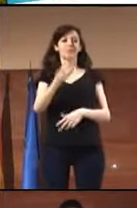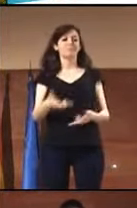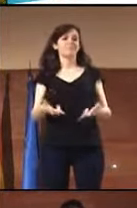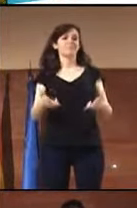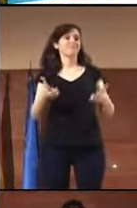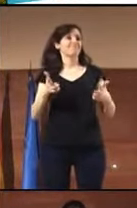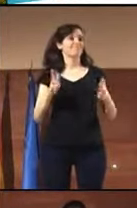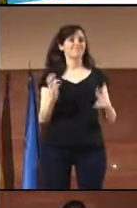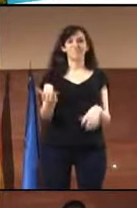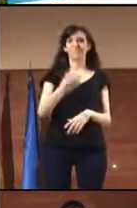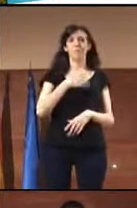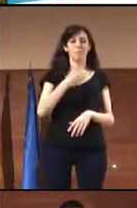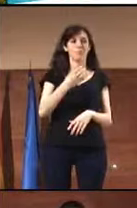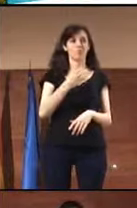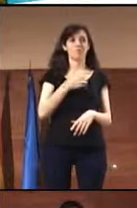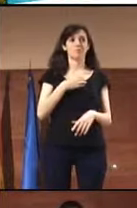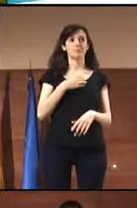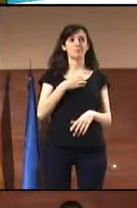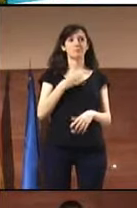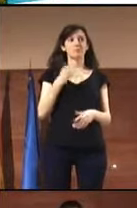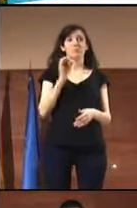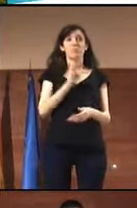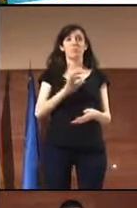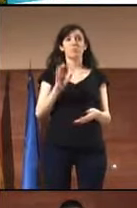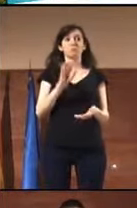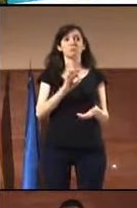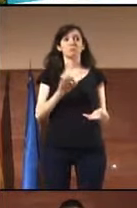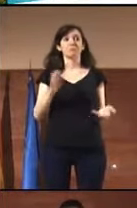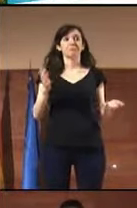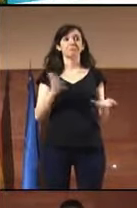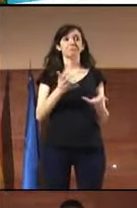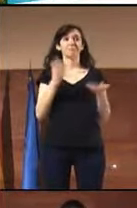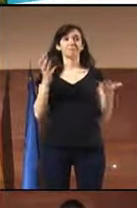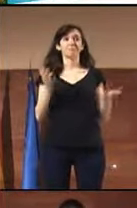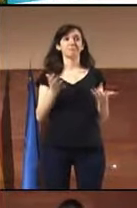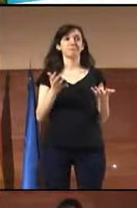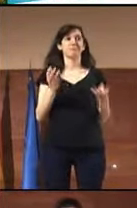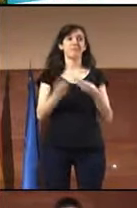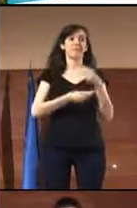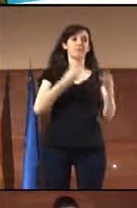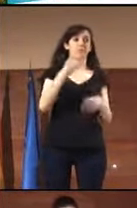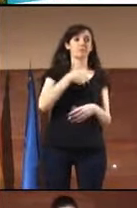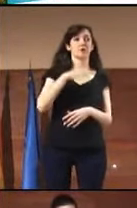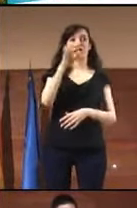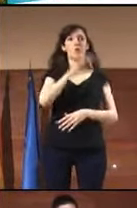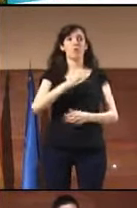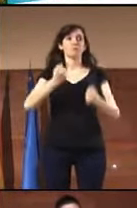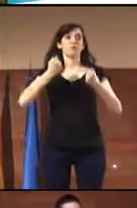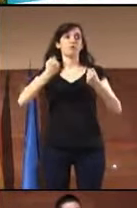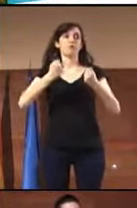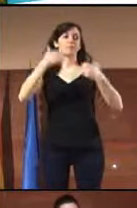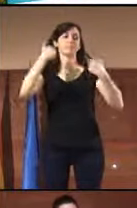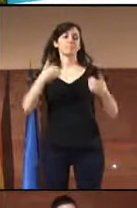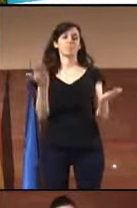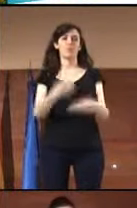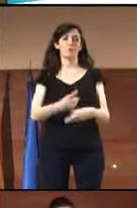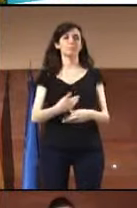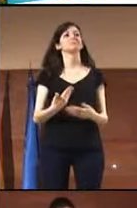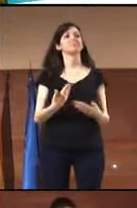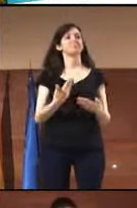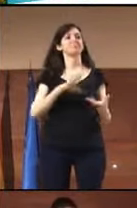alcanzar o simplemente no va a tener la posibilidad de hacerlo o la fuerza necesaria. Entonces está la posibilidad de hacerlo